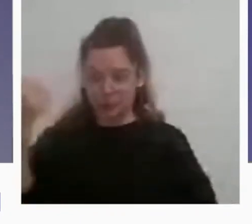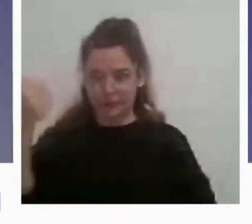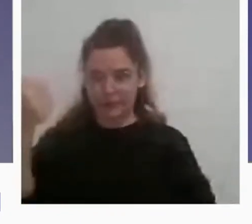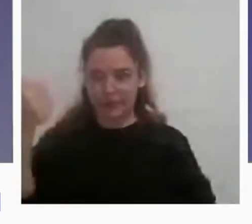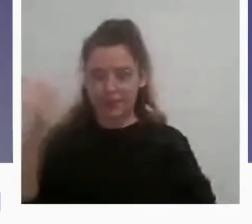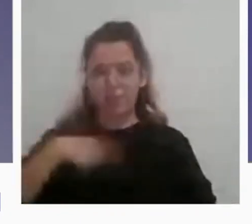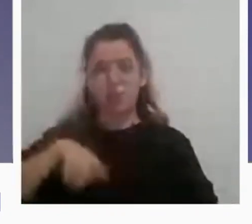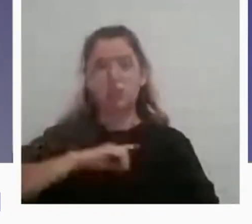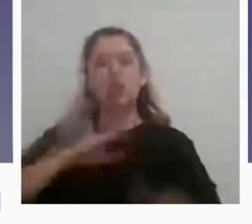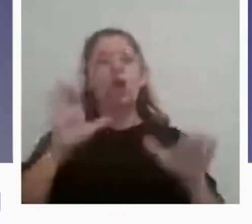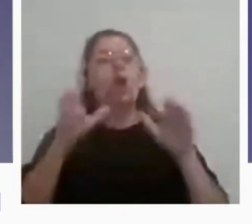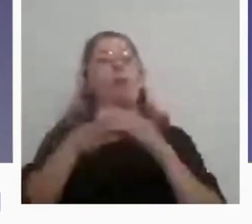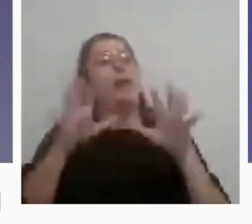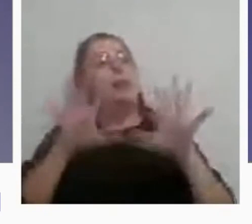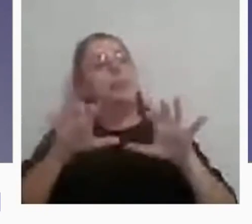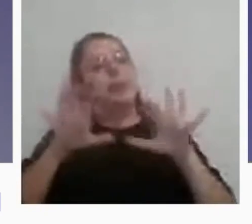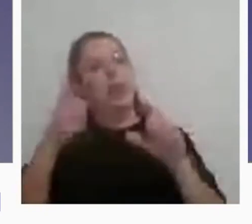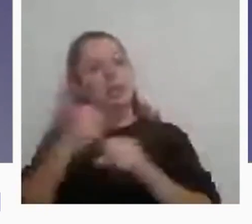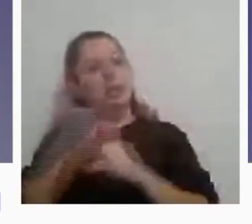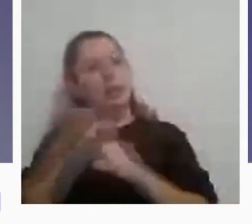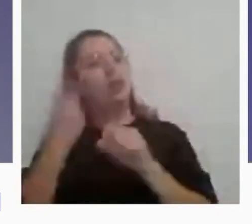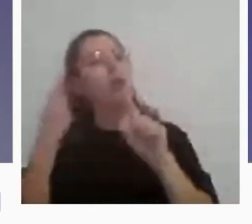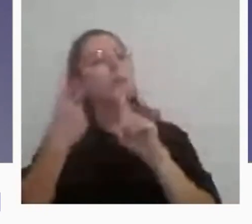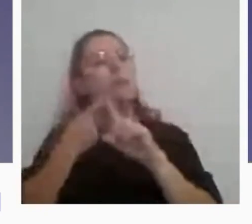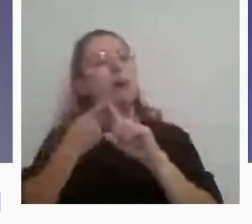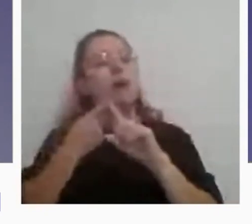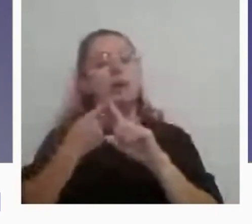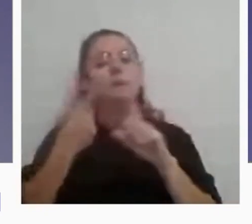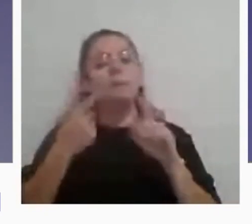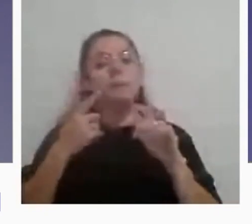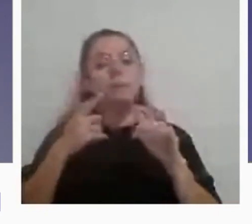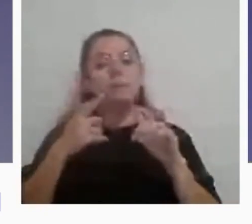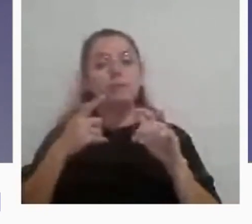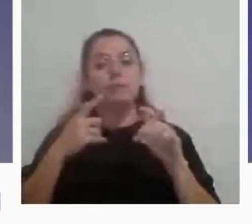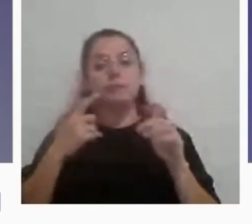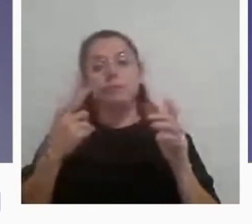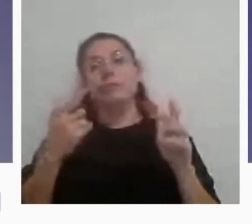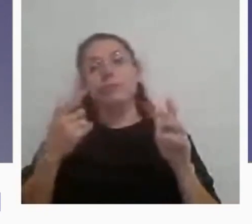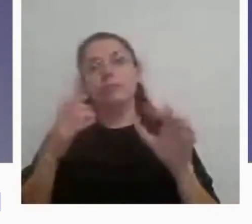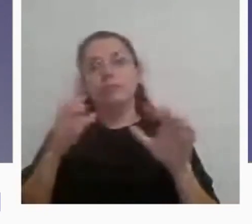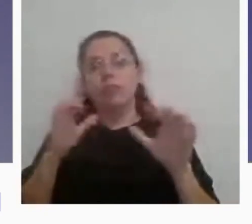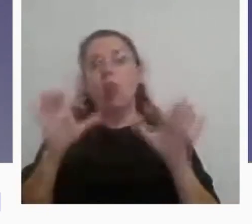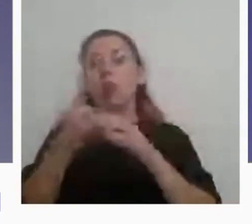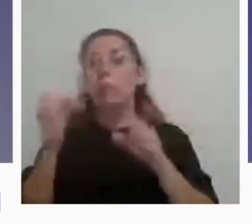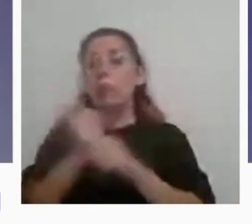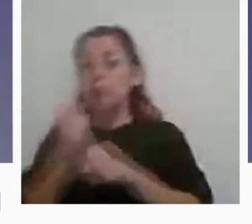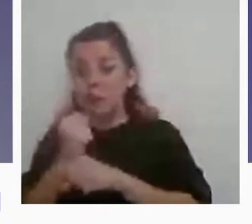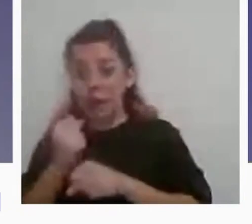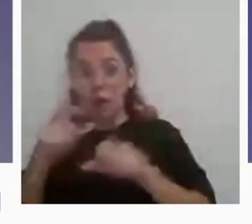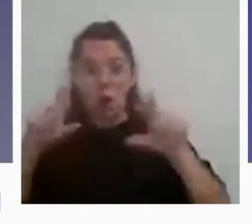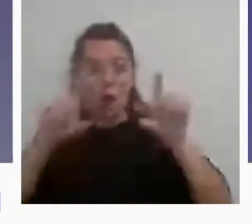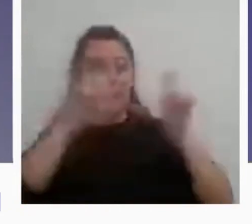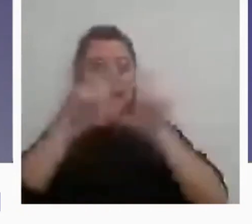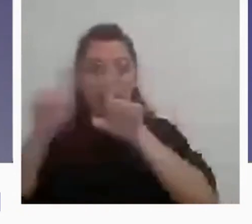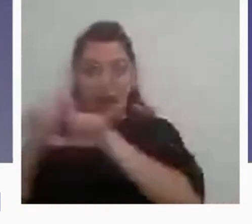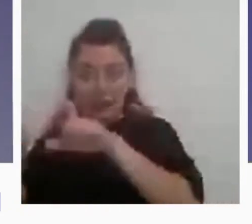comunidad de aprendizaje también en la que poner en una mesa a todas, en un grupo de trabajo a entidades que aportan